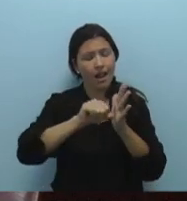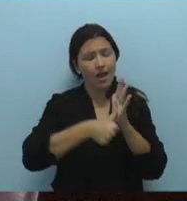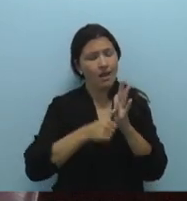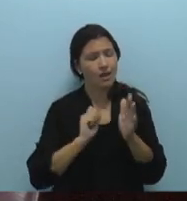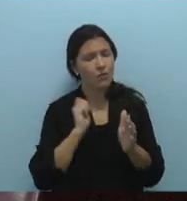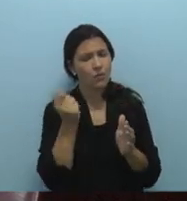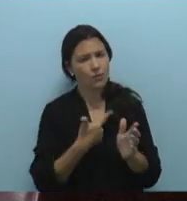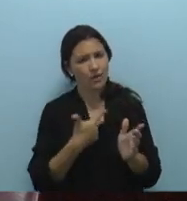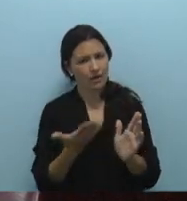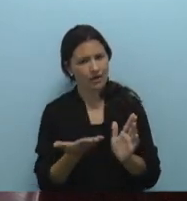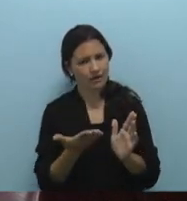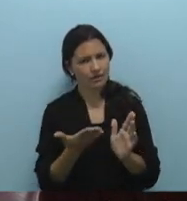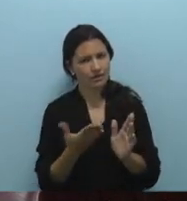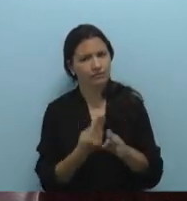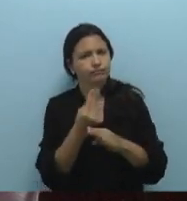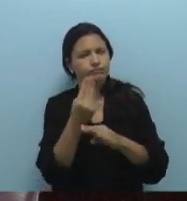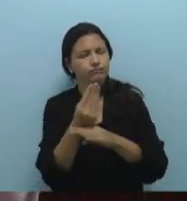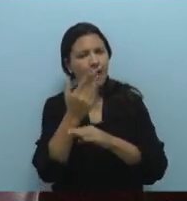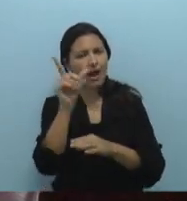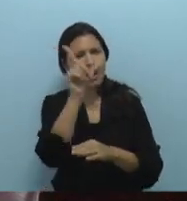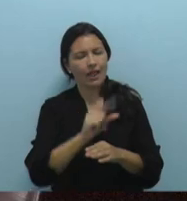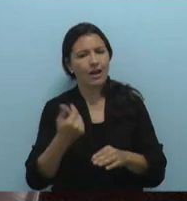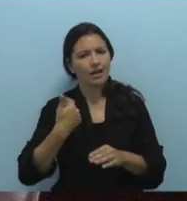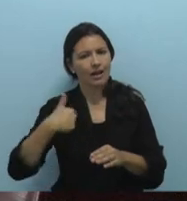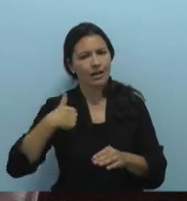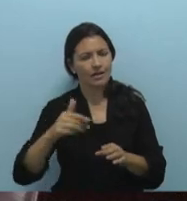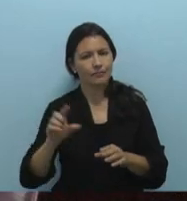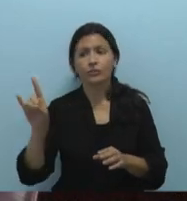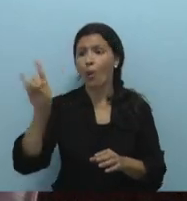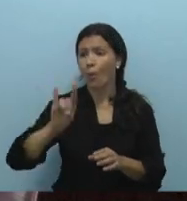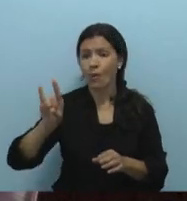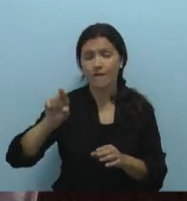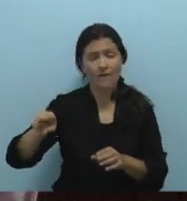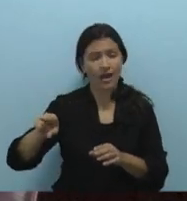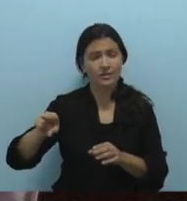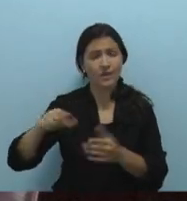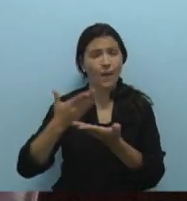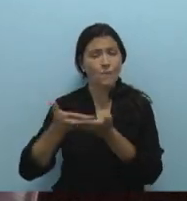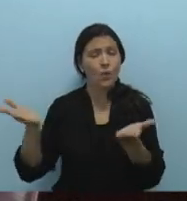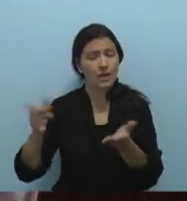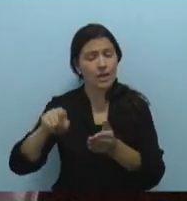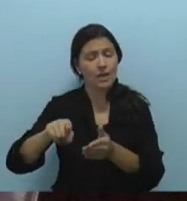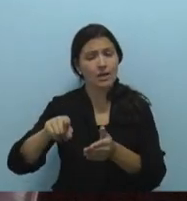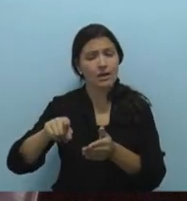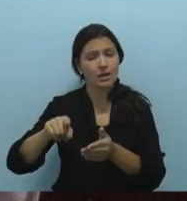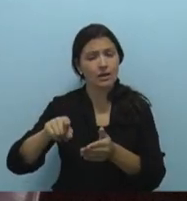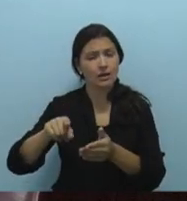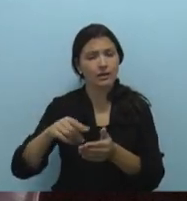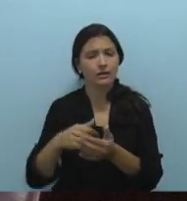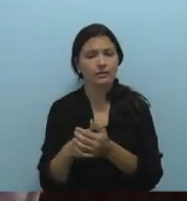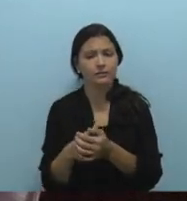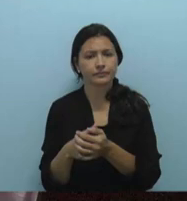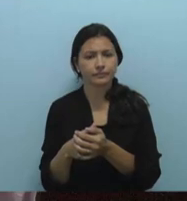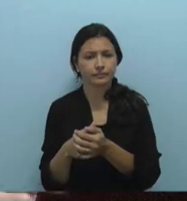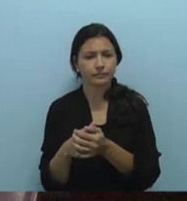por supuesto, nuestra soberanía. La universidad que Milei pretende desmantelar se está desmantelando